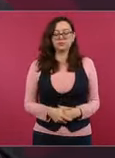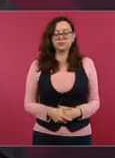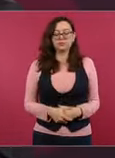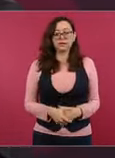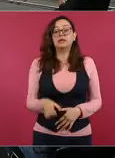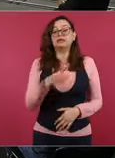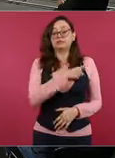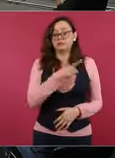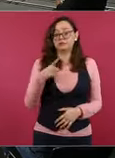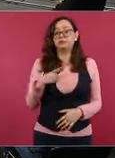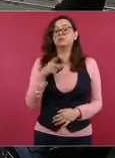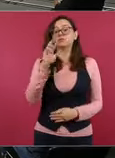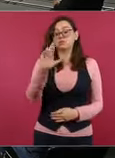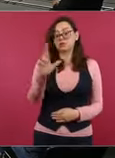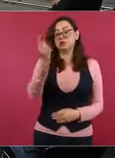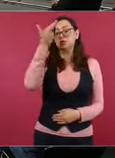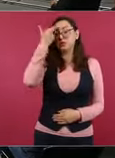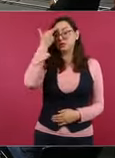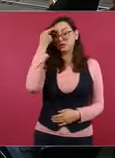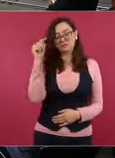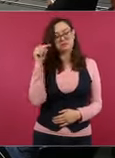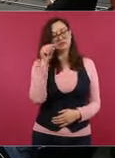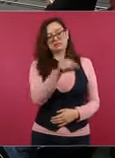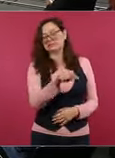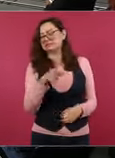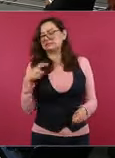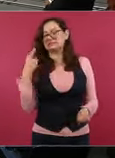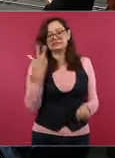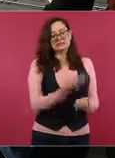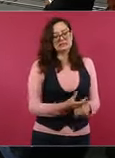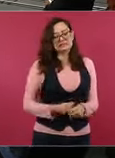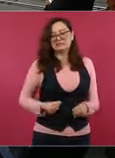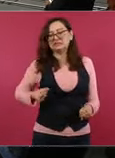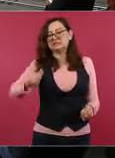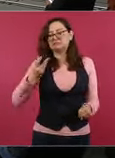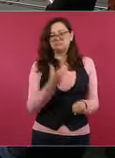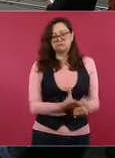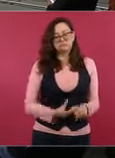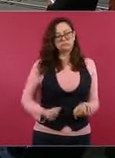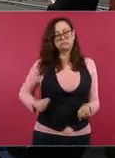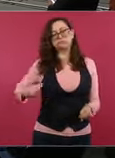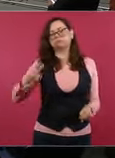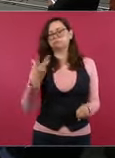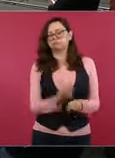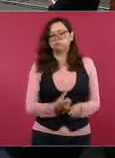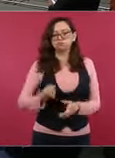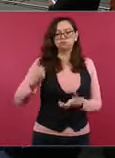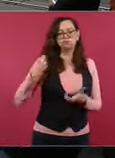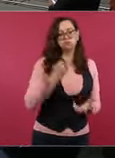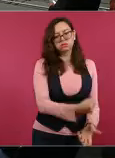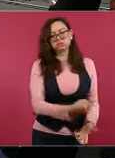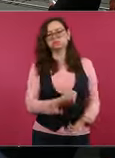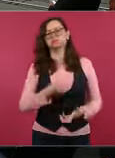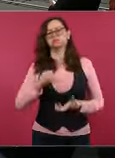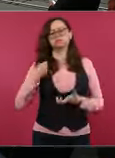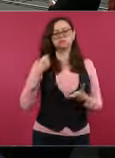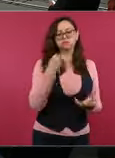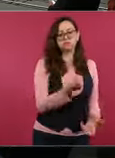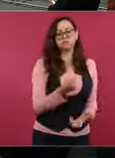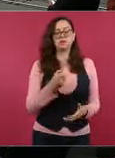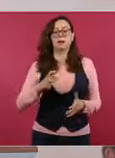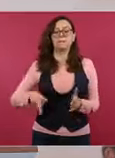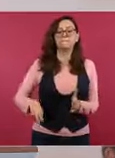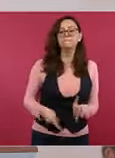lleva mucho mantenimiento, significa estar arreglando constantemente las